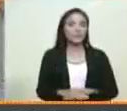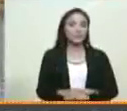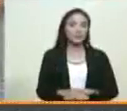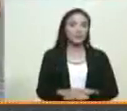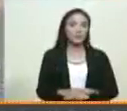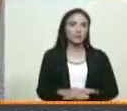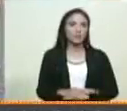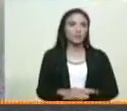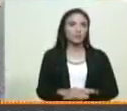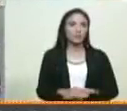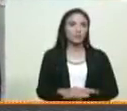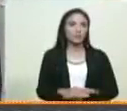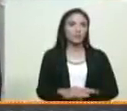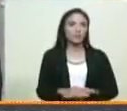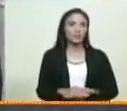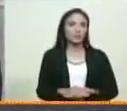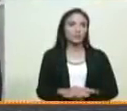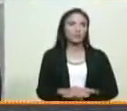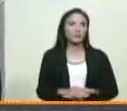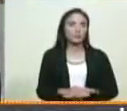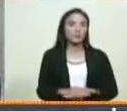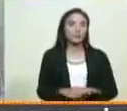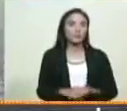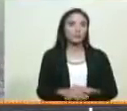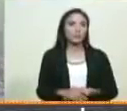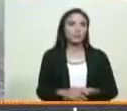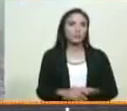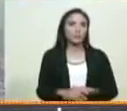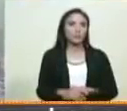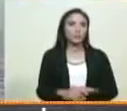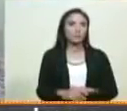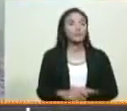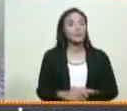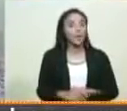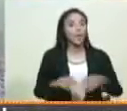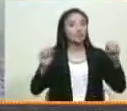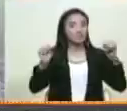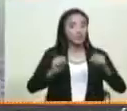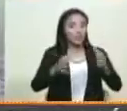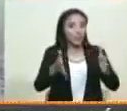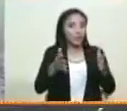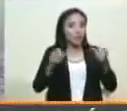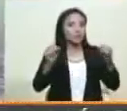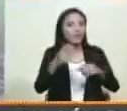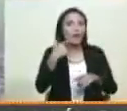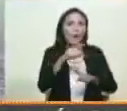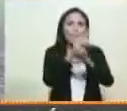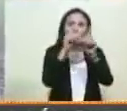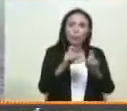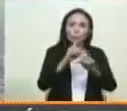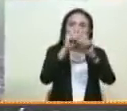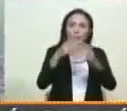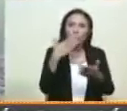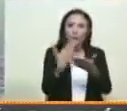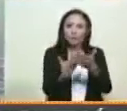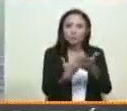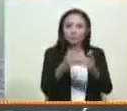Sí, vamos a ganar. Vamos a ganar como lo dicen las encuestas, todas las